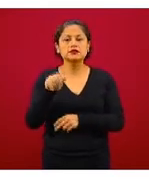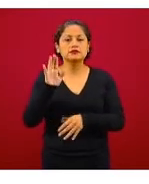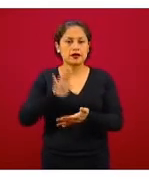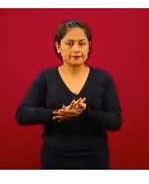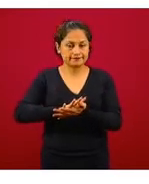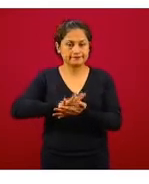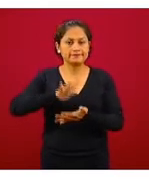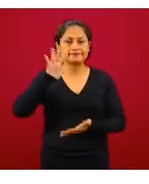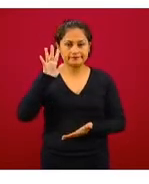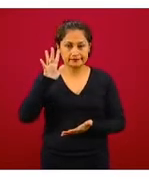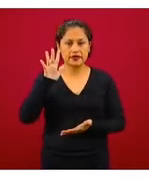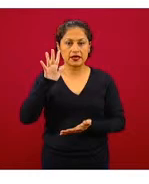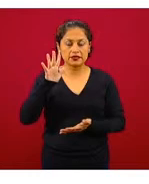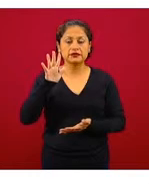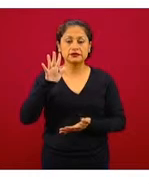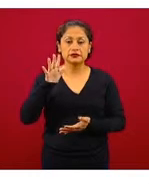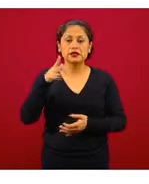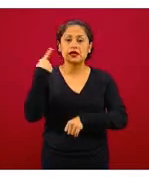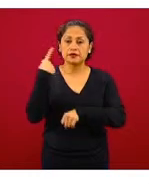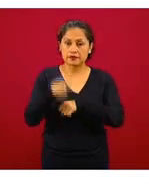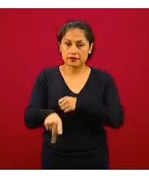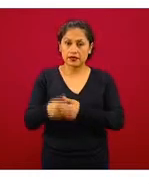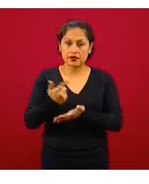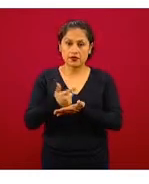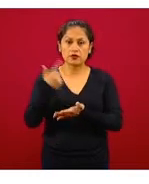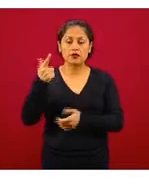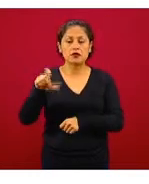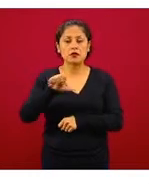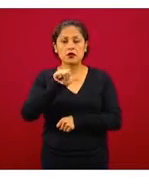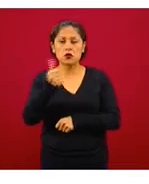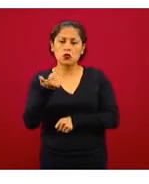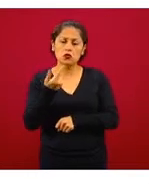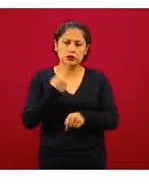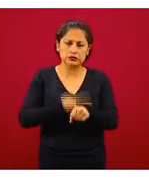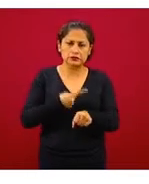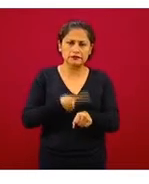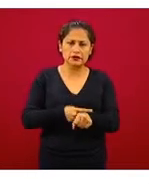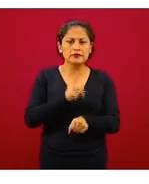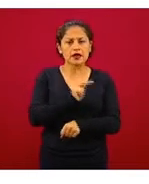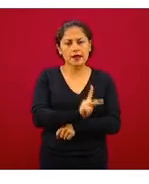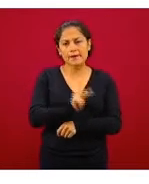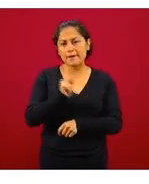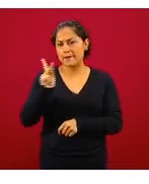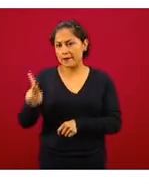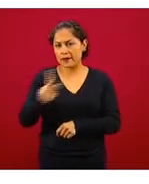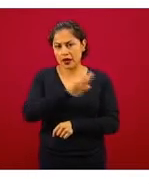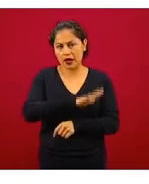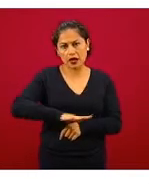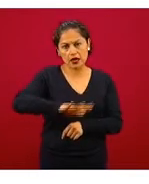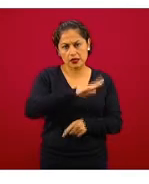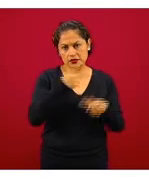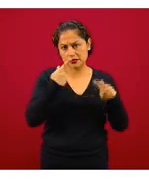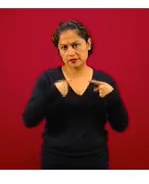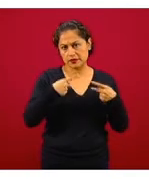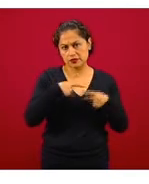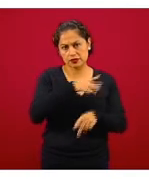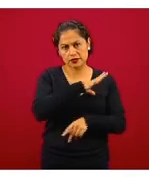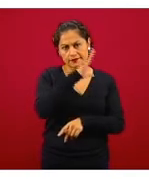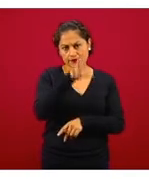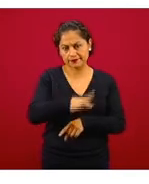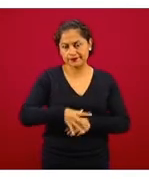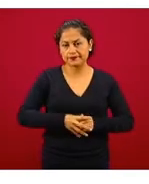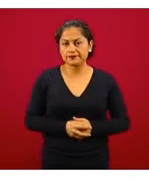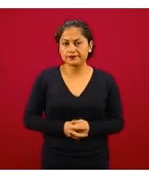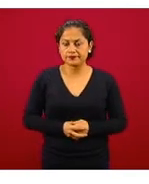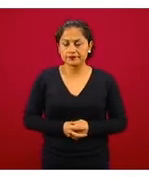risk o los casos conditions letales y las associated demás son to parecidas a las que hemos health conditions manifestado for how en líneas COVID generales. has La